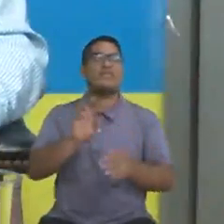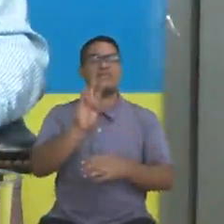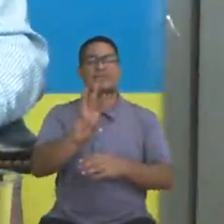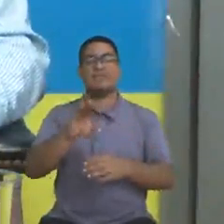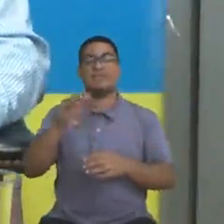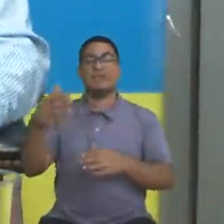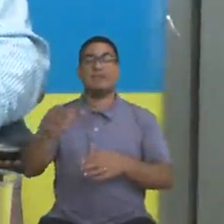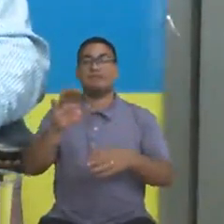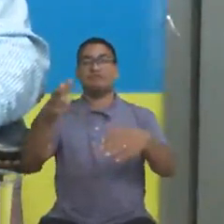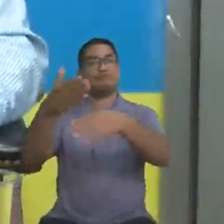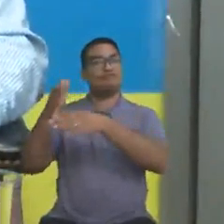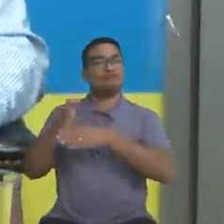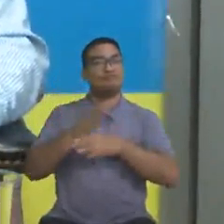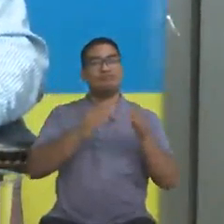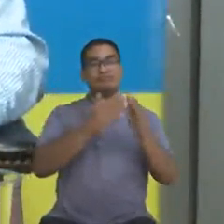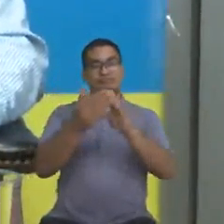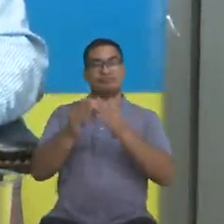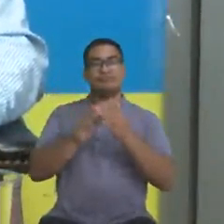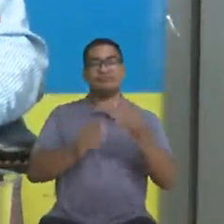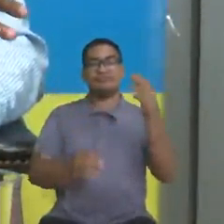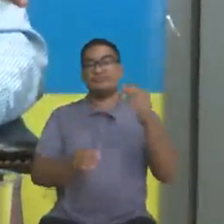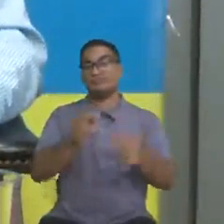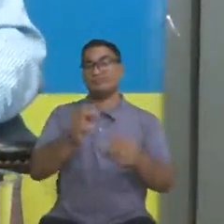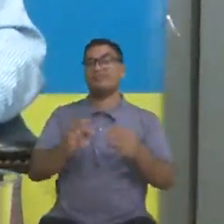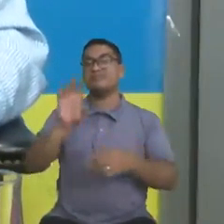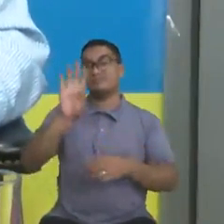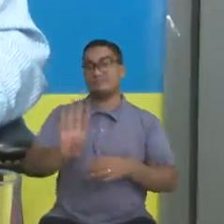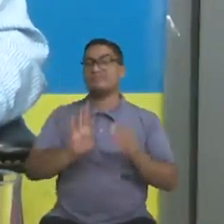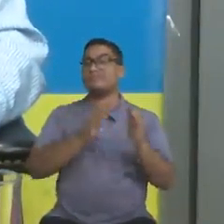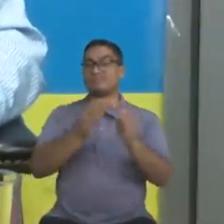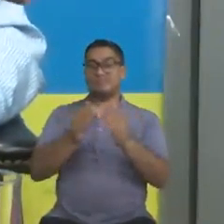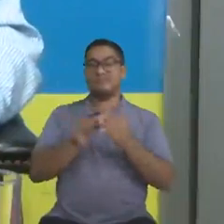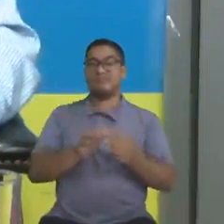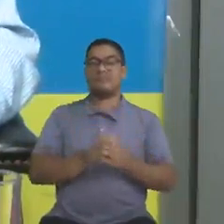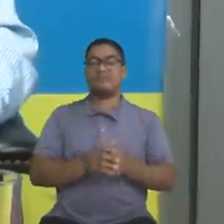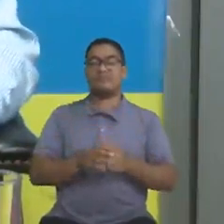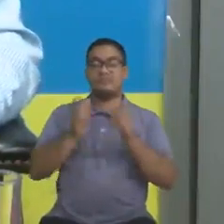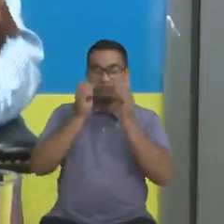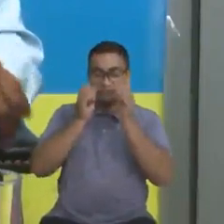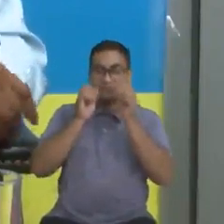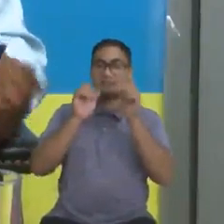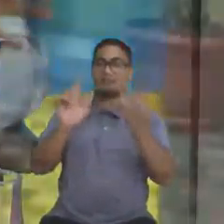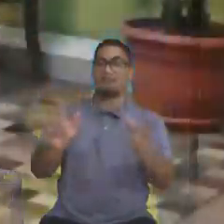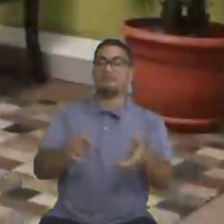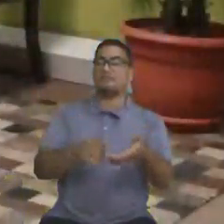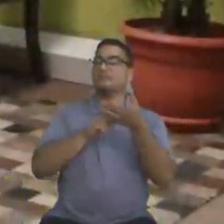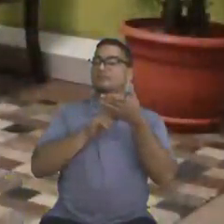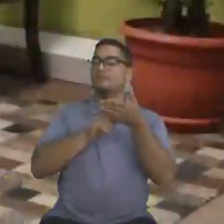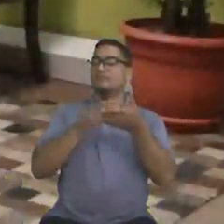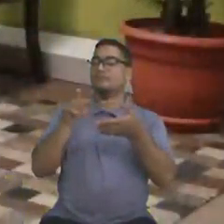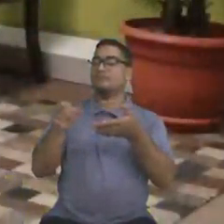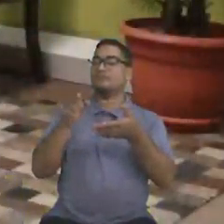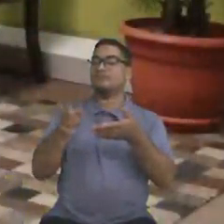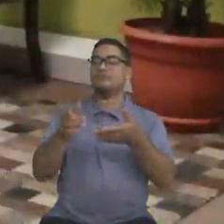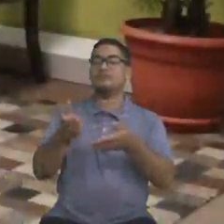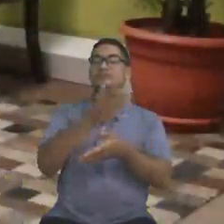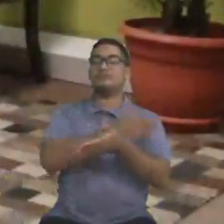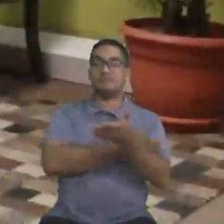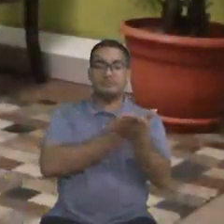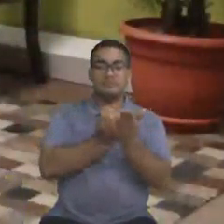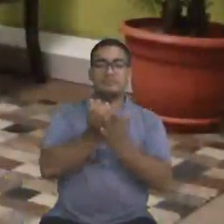principales hallazgos que ustedes han encontrado? Usted me dice que llevan el 50% de los niños censados en todo este sector,